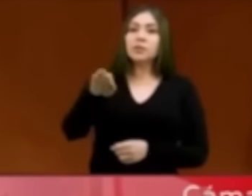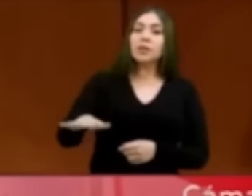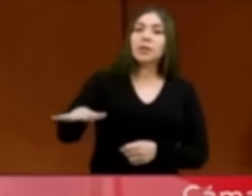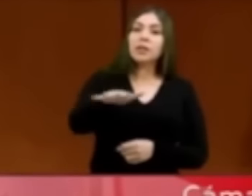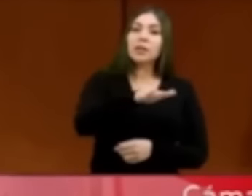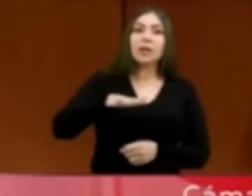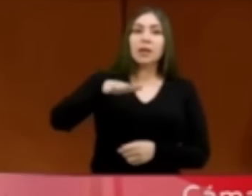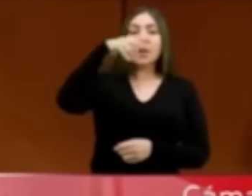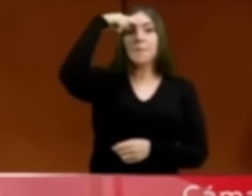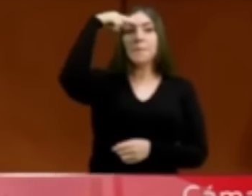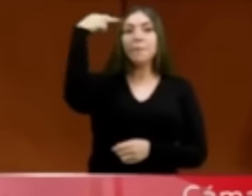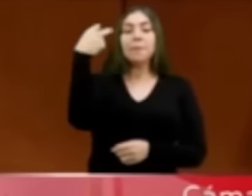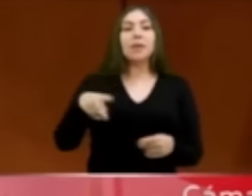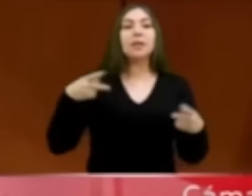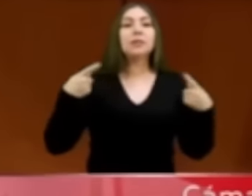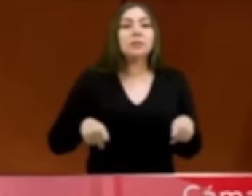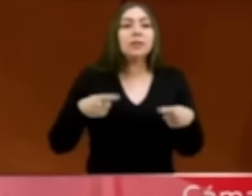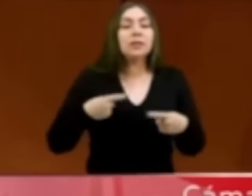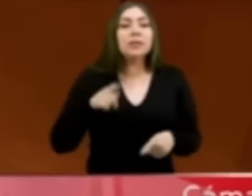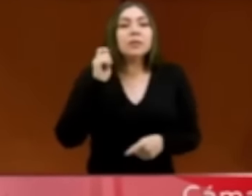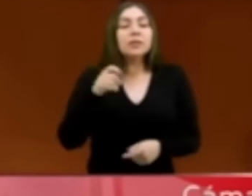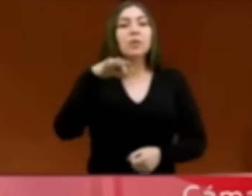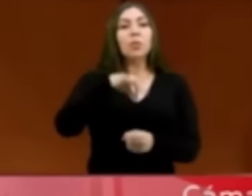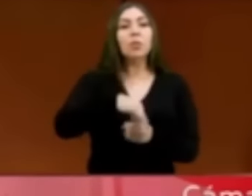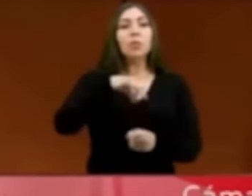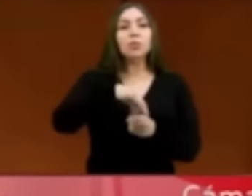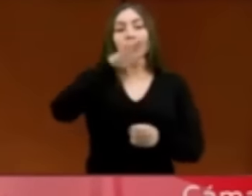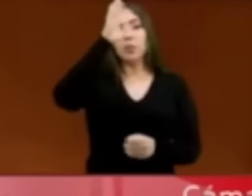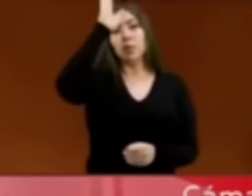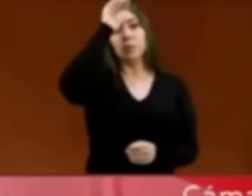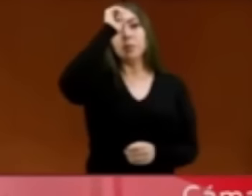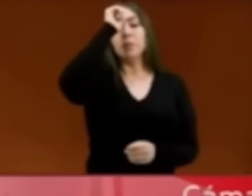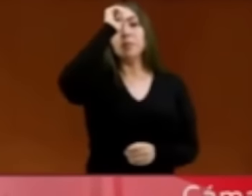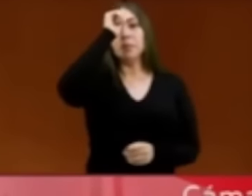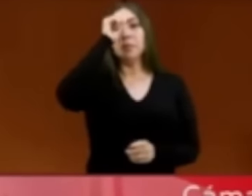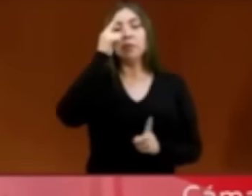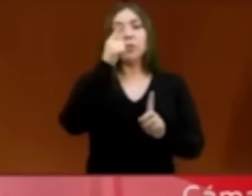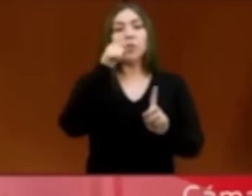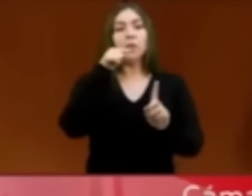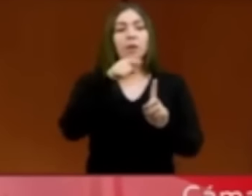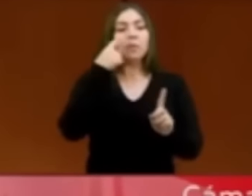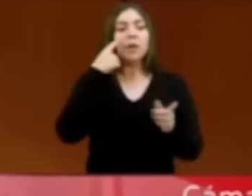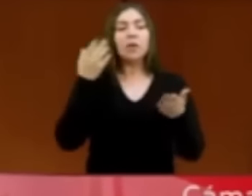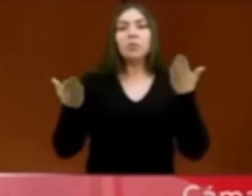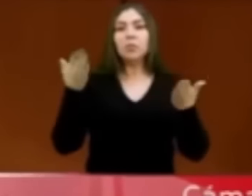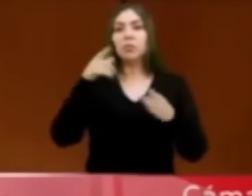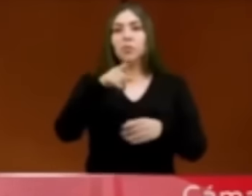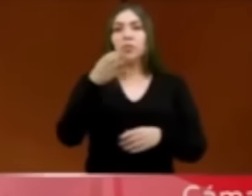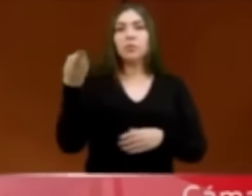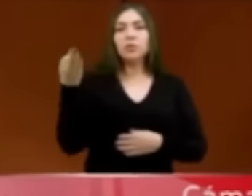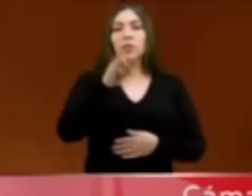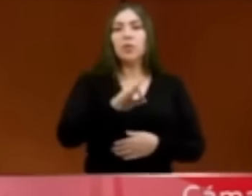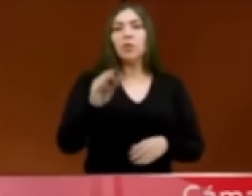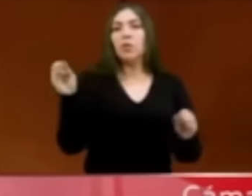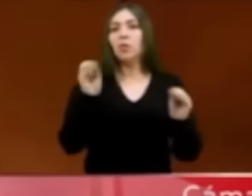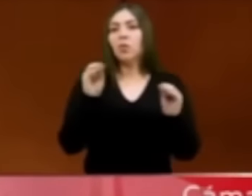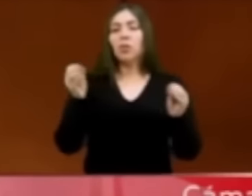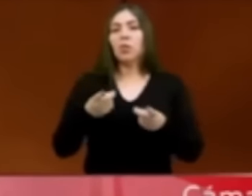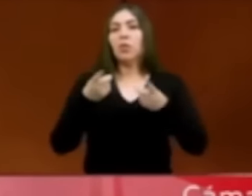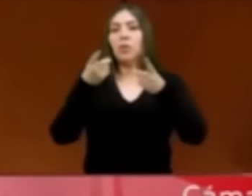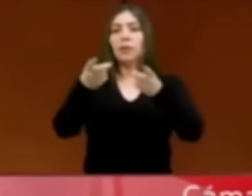de México que votó por un contrapeso, que votó por un contrapeso. Concluya que no le dio su intervención, a